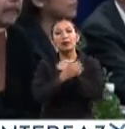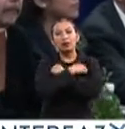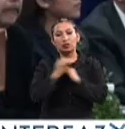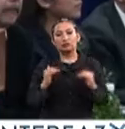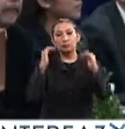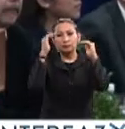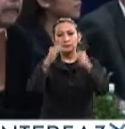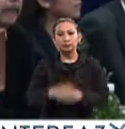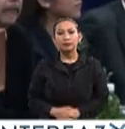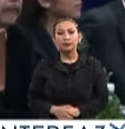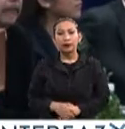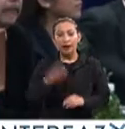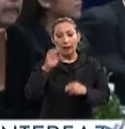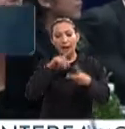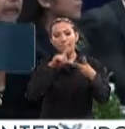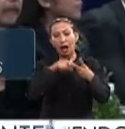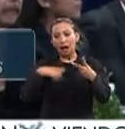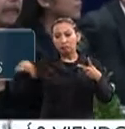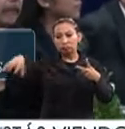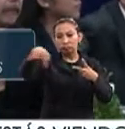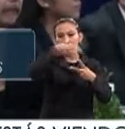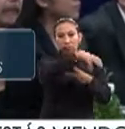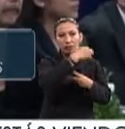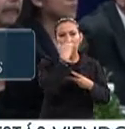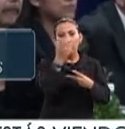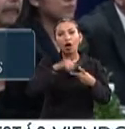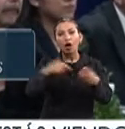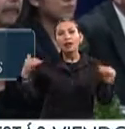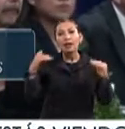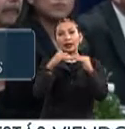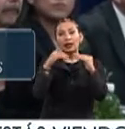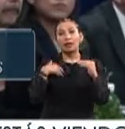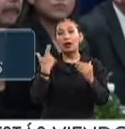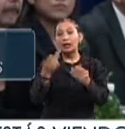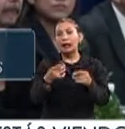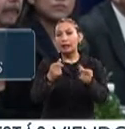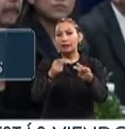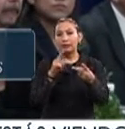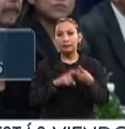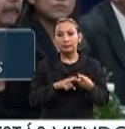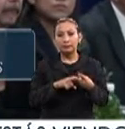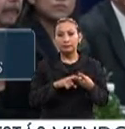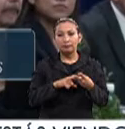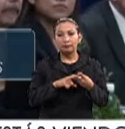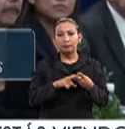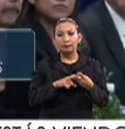superior. Ampliación de la cobertura con equidad y calidad.